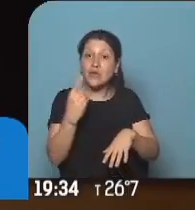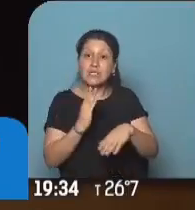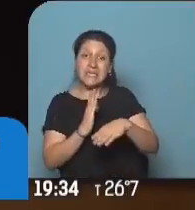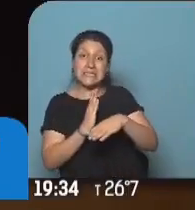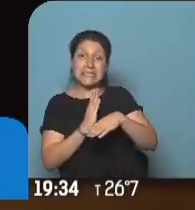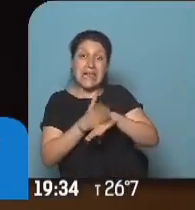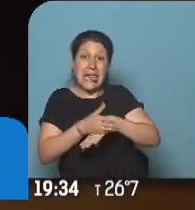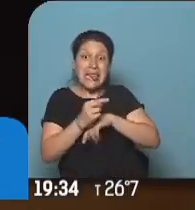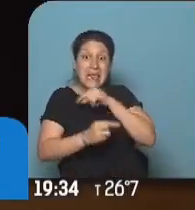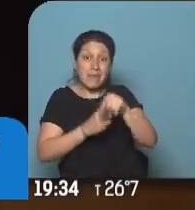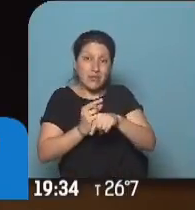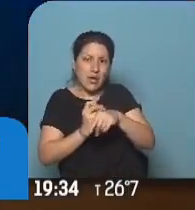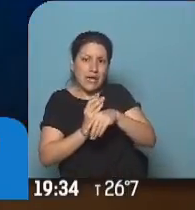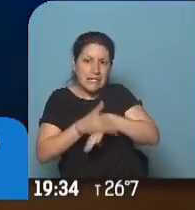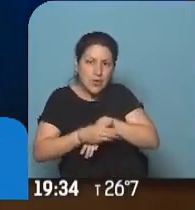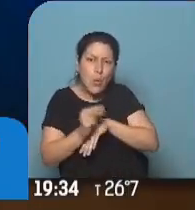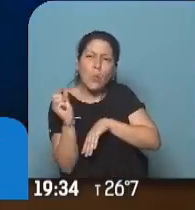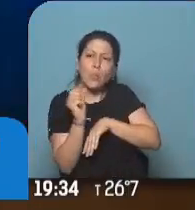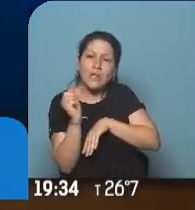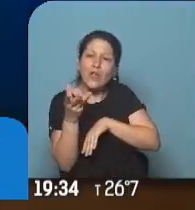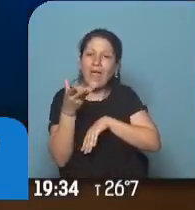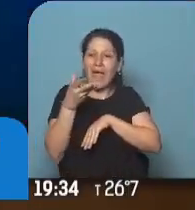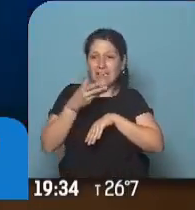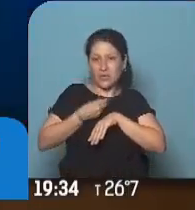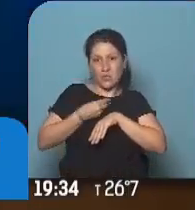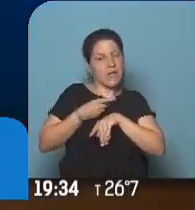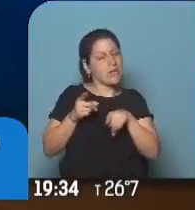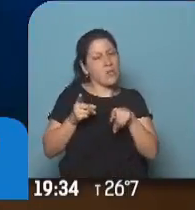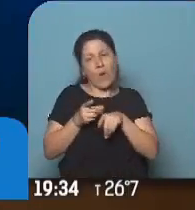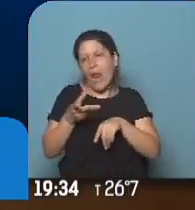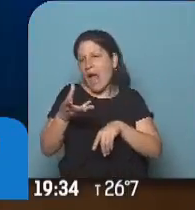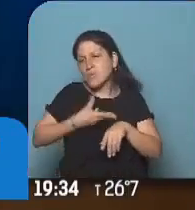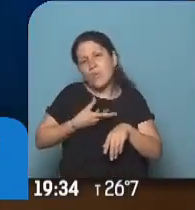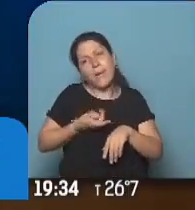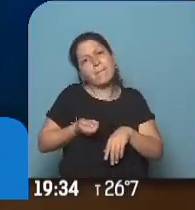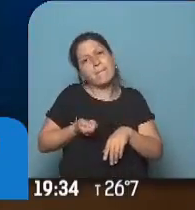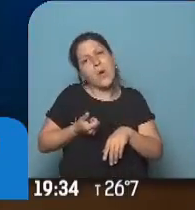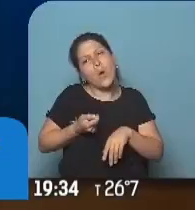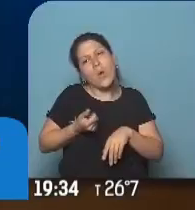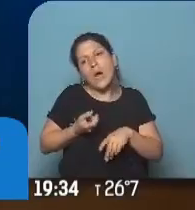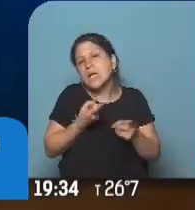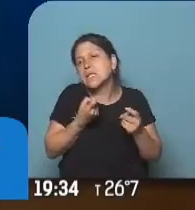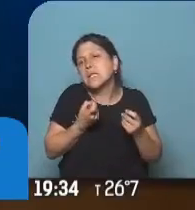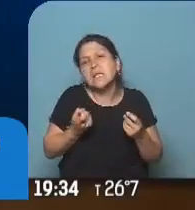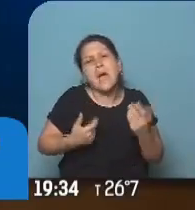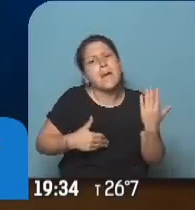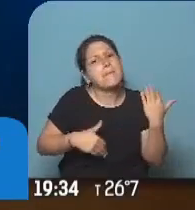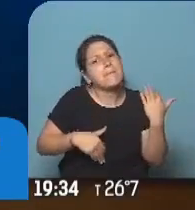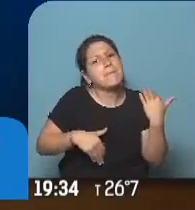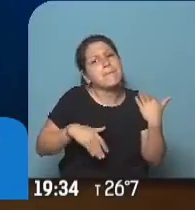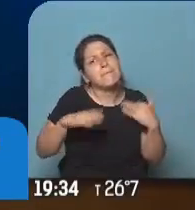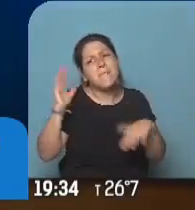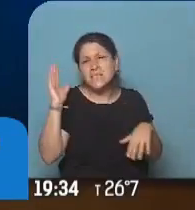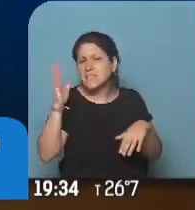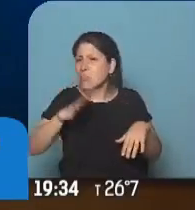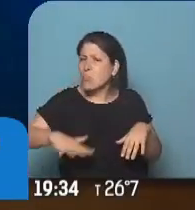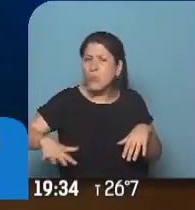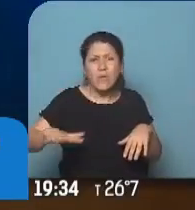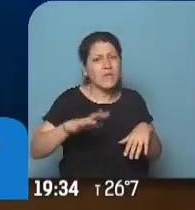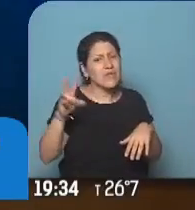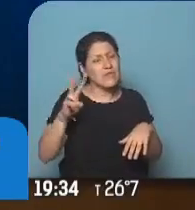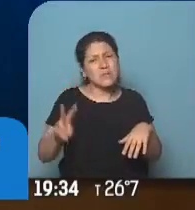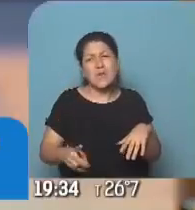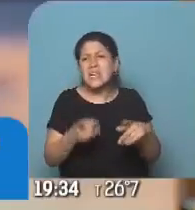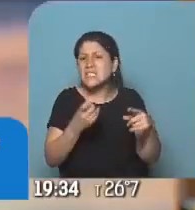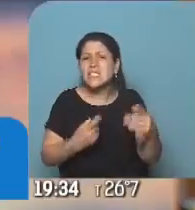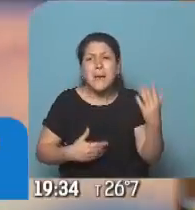ayuda humanitaria a través de Naciones Unidas. Pero es ínfimo comparado con la necesidad que está pasando el pueblo venezolano hoy. Se